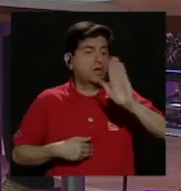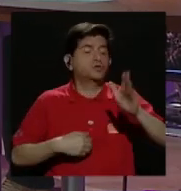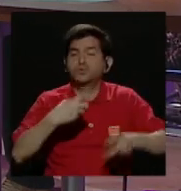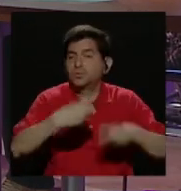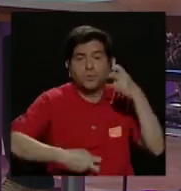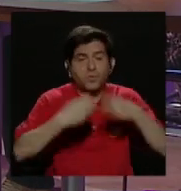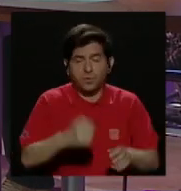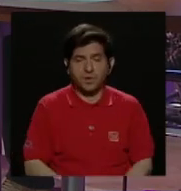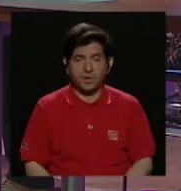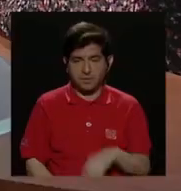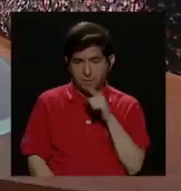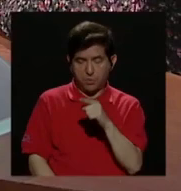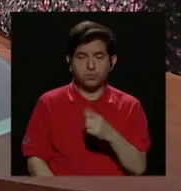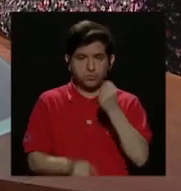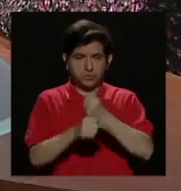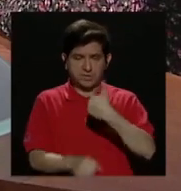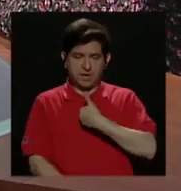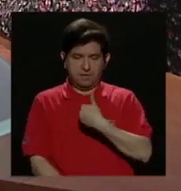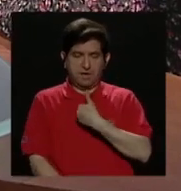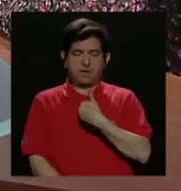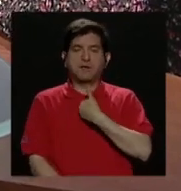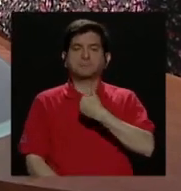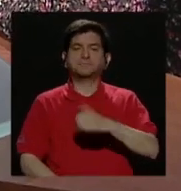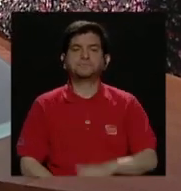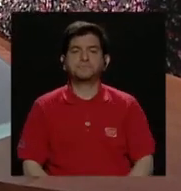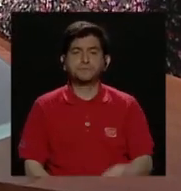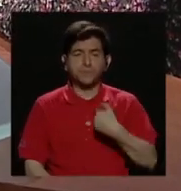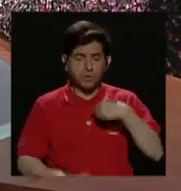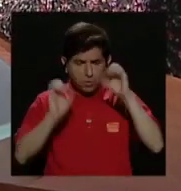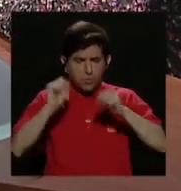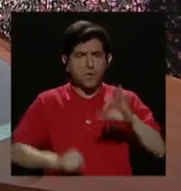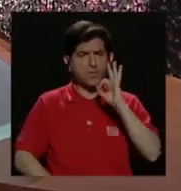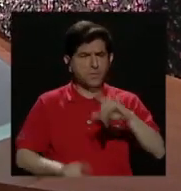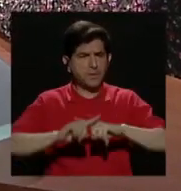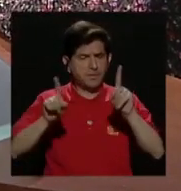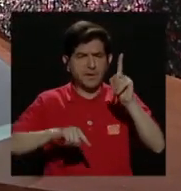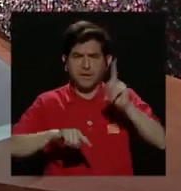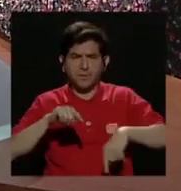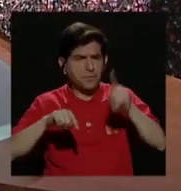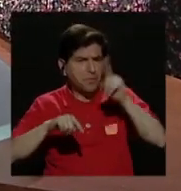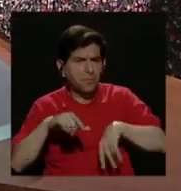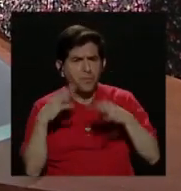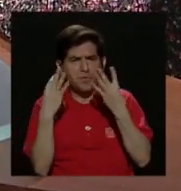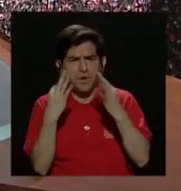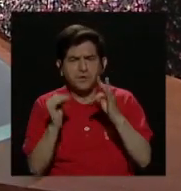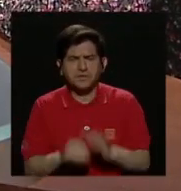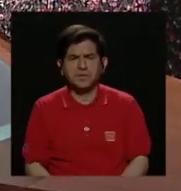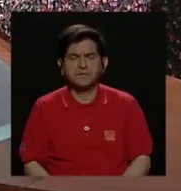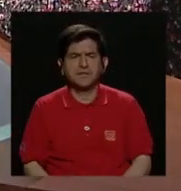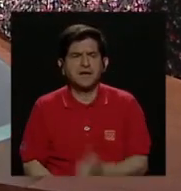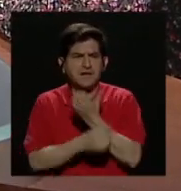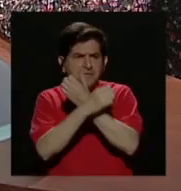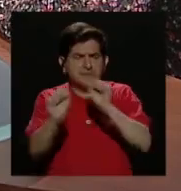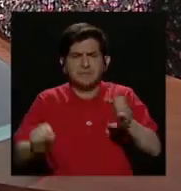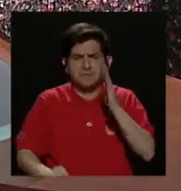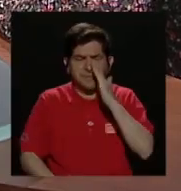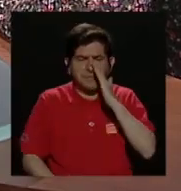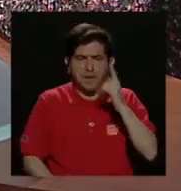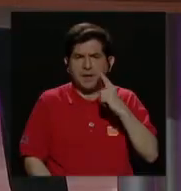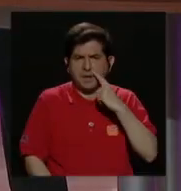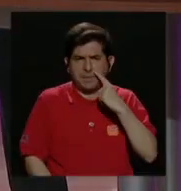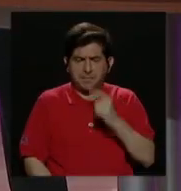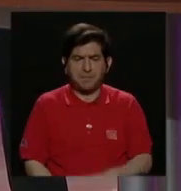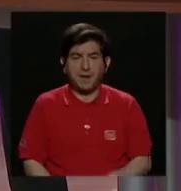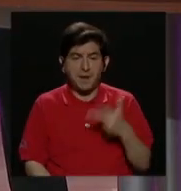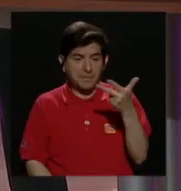ellos. Usted tiene que trabajar en sí misma, o sea, yo puedo estar bien, pero no puedo llegar y tratar de salvar a mamá y papá, porque los